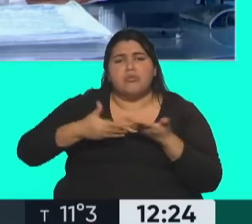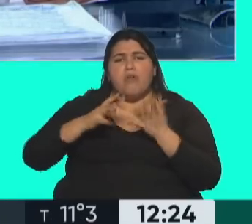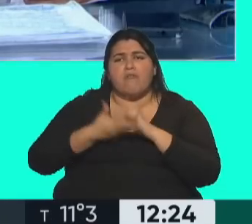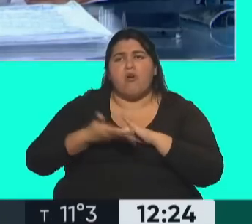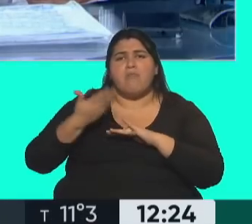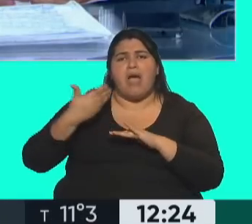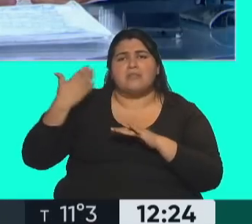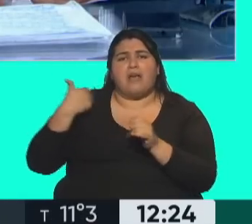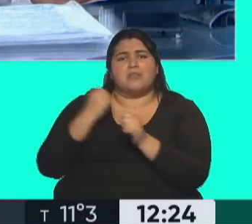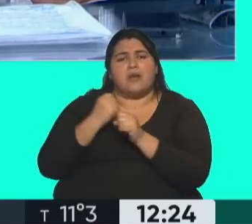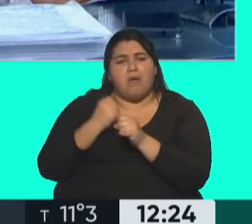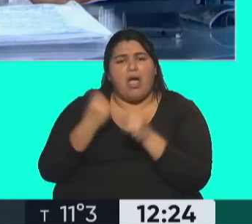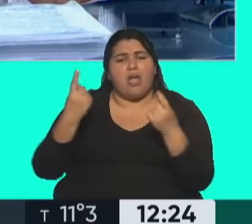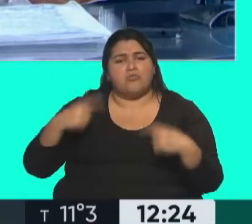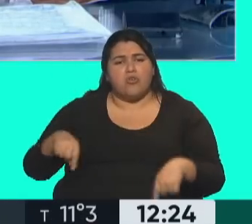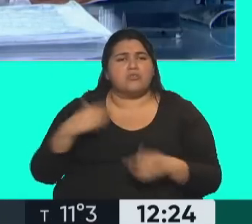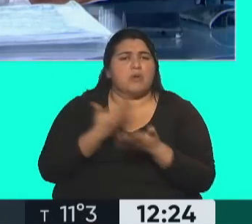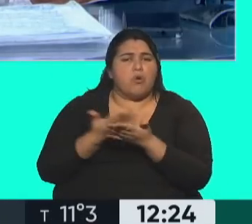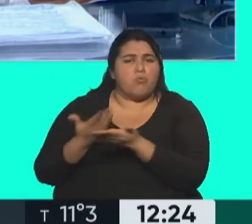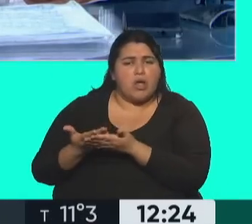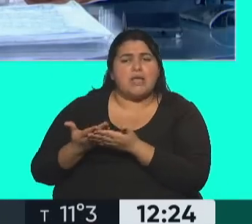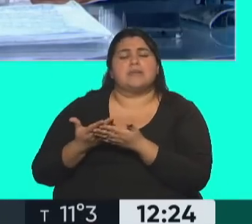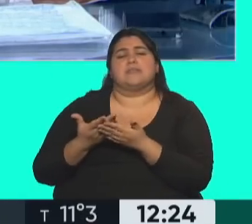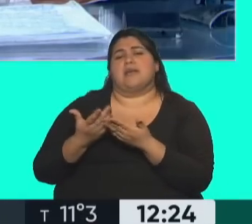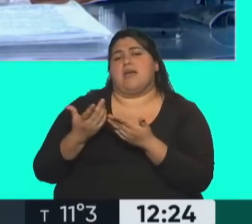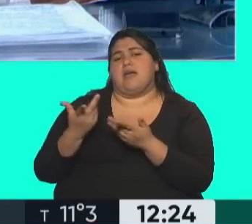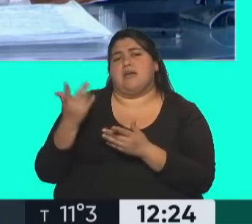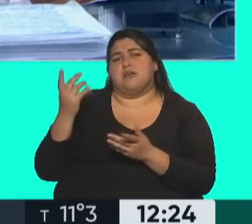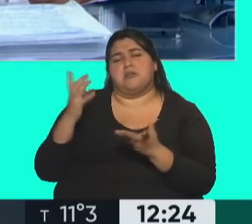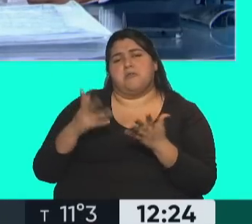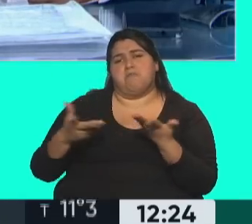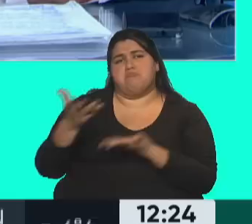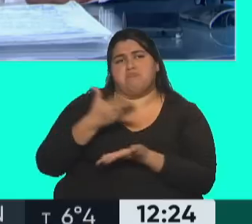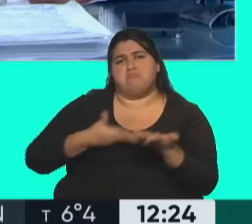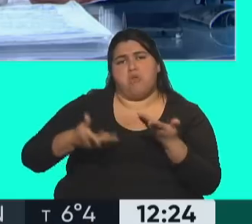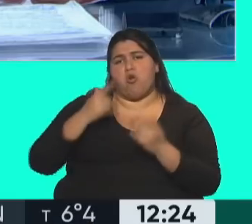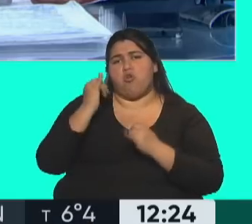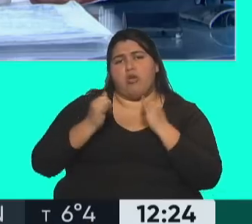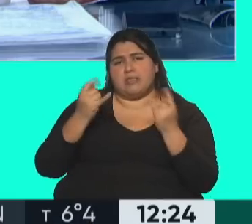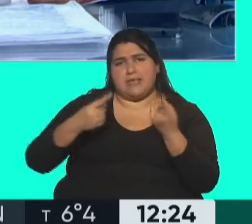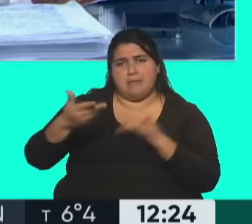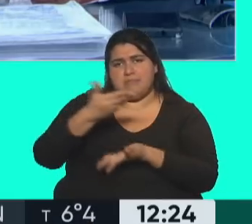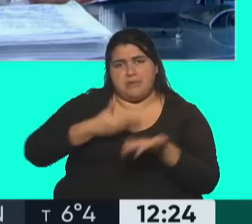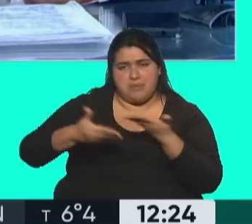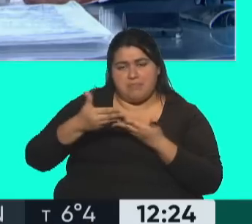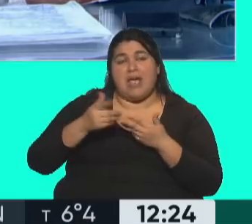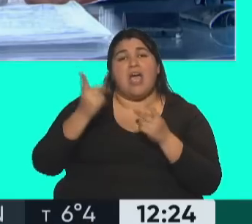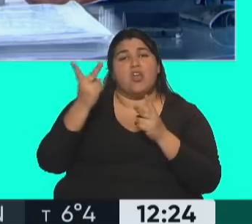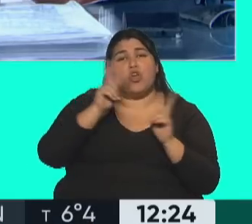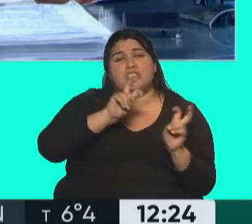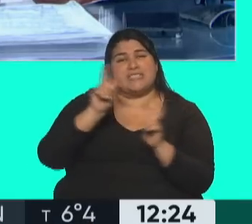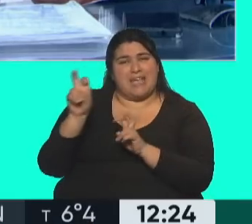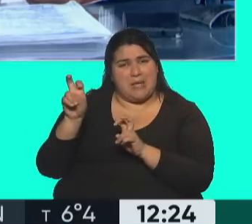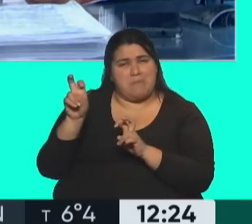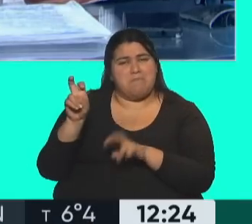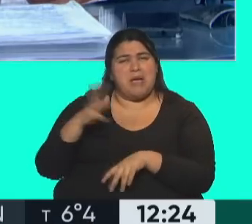venía siendo la anterior administración de la serie de energía lo que hereda la nueva hay dos temas para bloque me